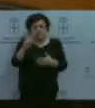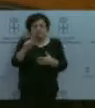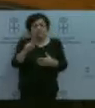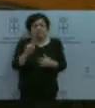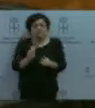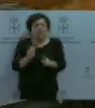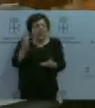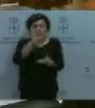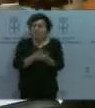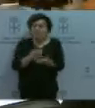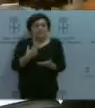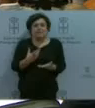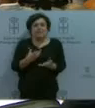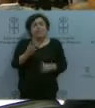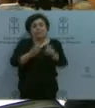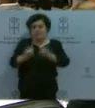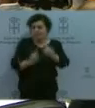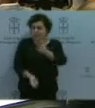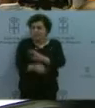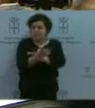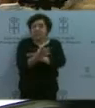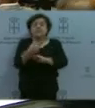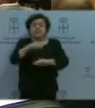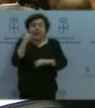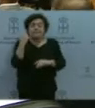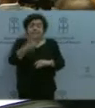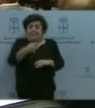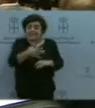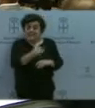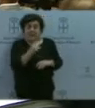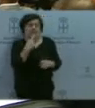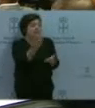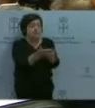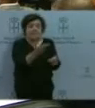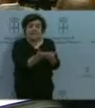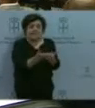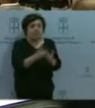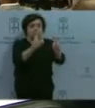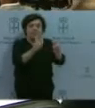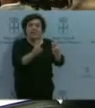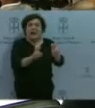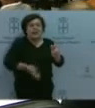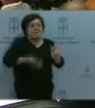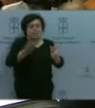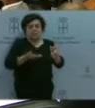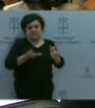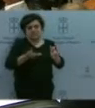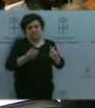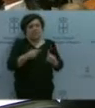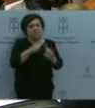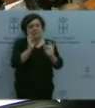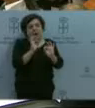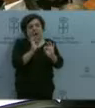pedirle encarecidamente que en un tema tan importante como este vayamos al rigor y vayamos a un debate serio, porque no es una cosa